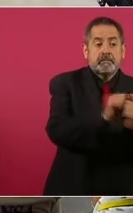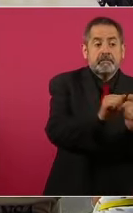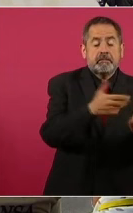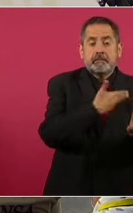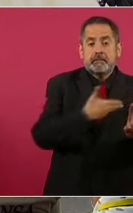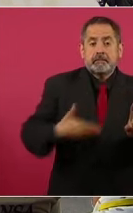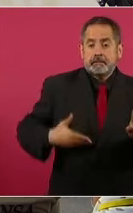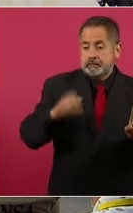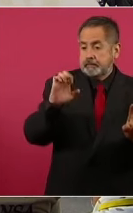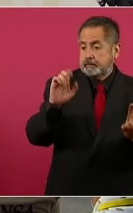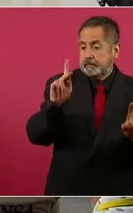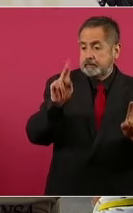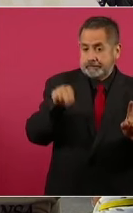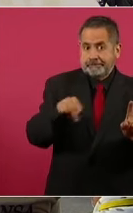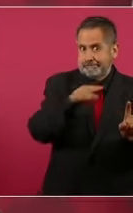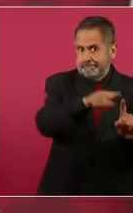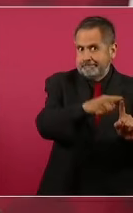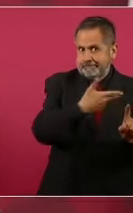que